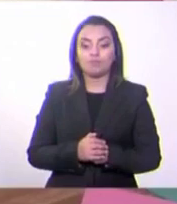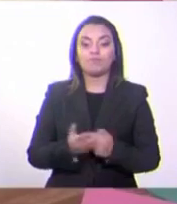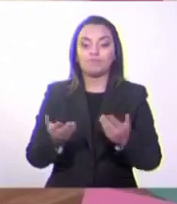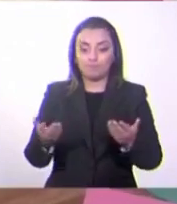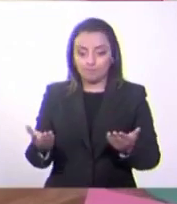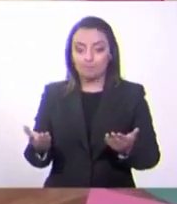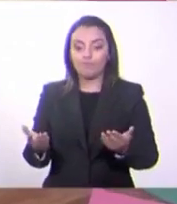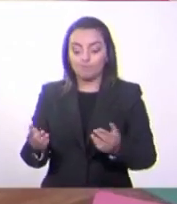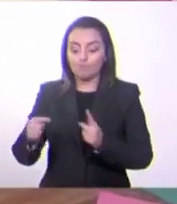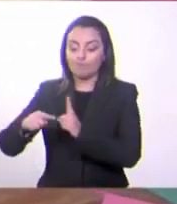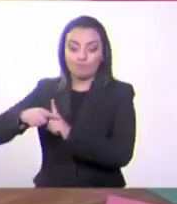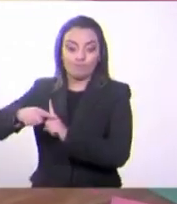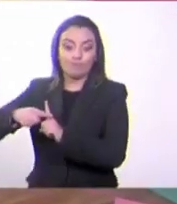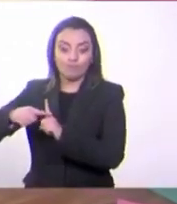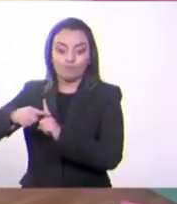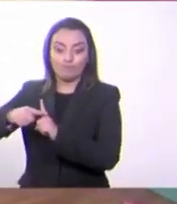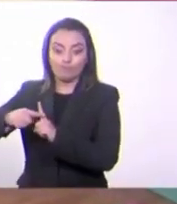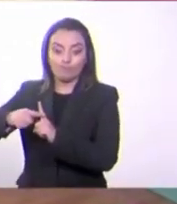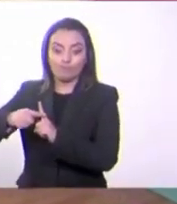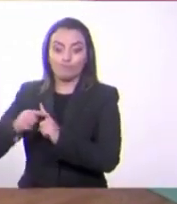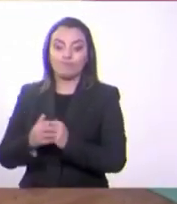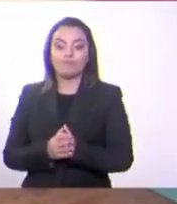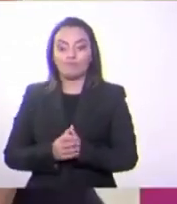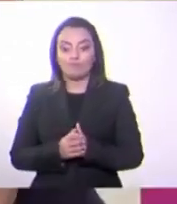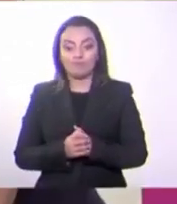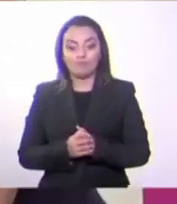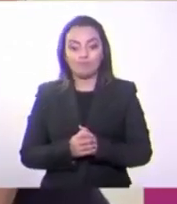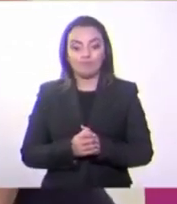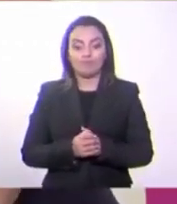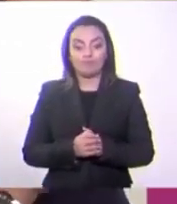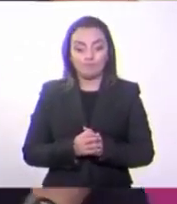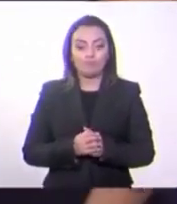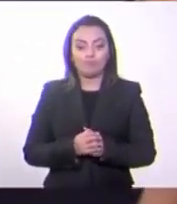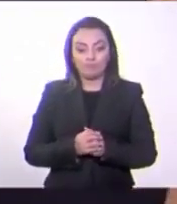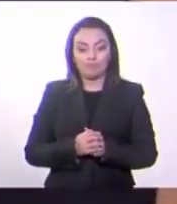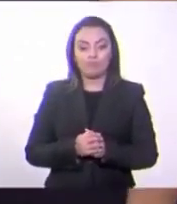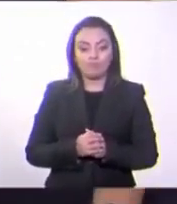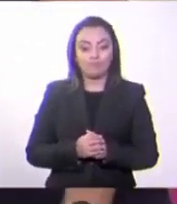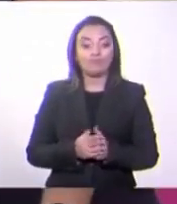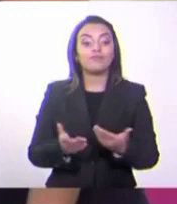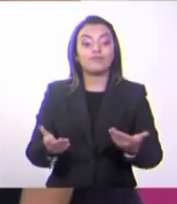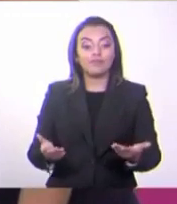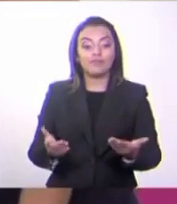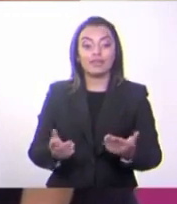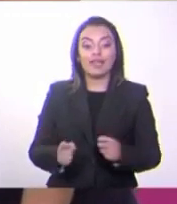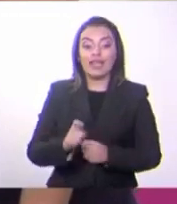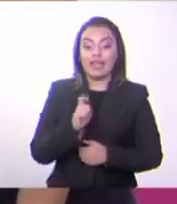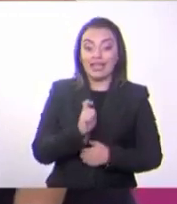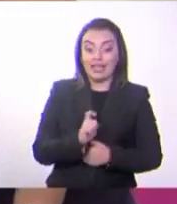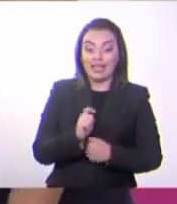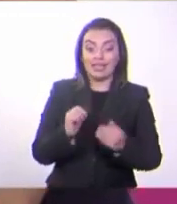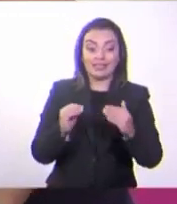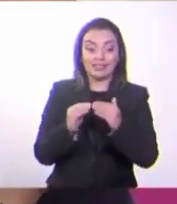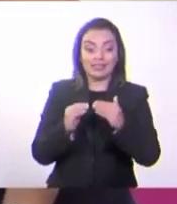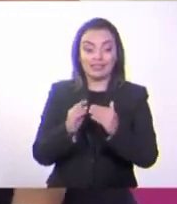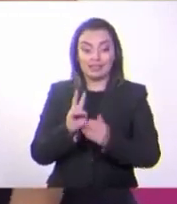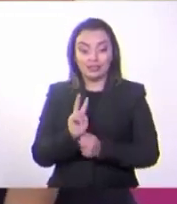otro valor en X. En este caso es menos 2. De tal forma que al evaluar en la